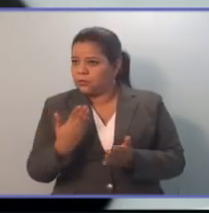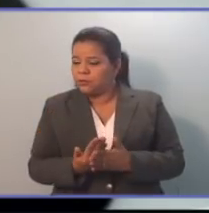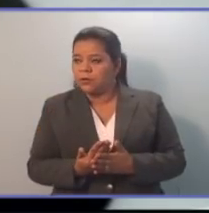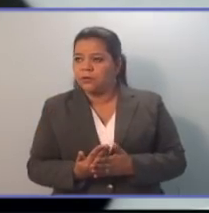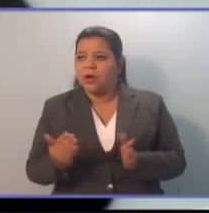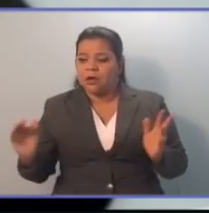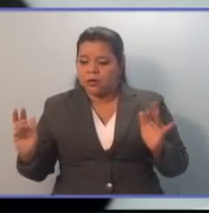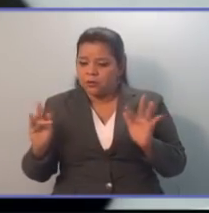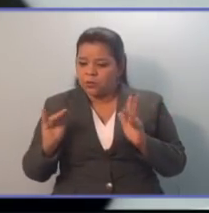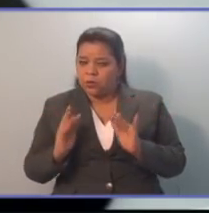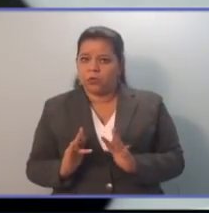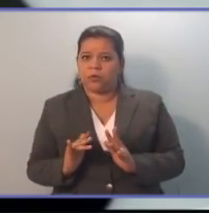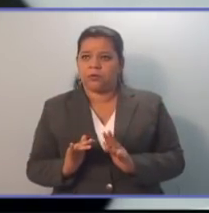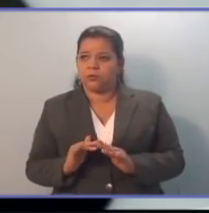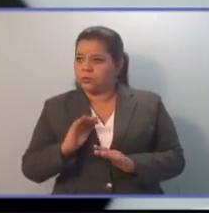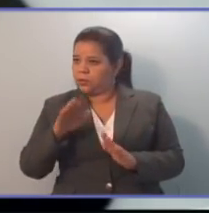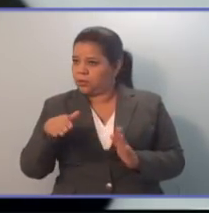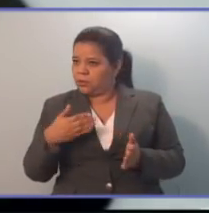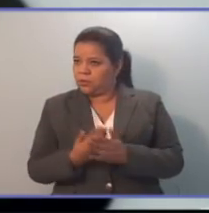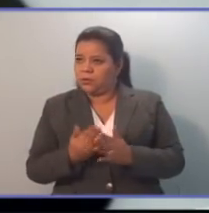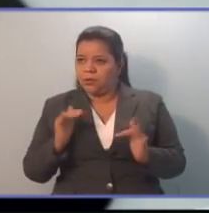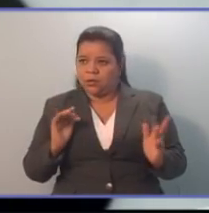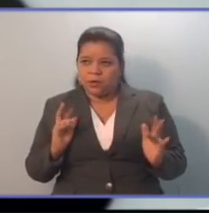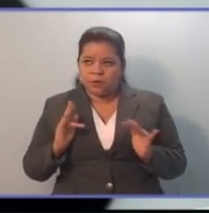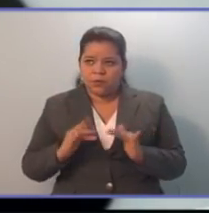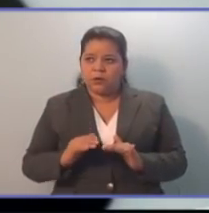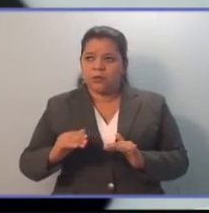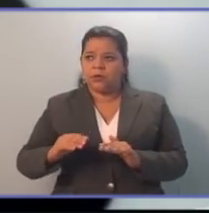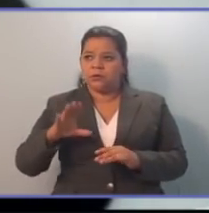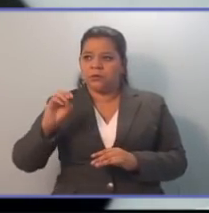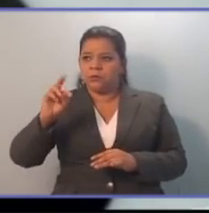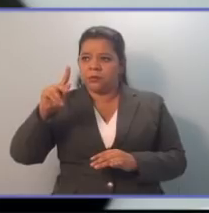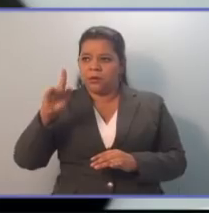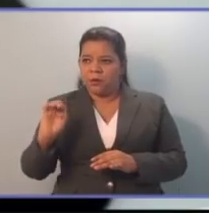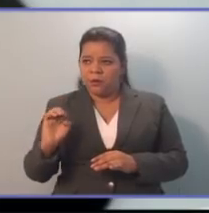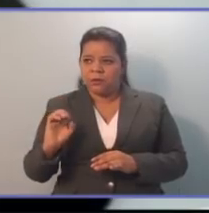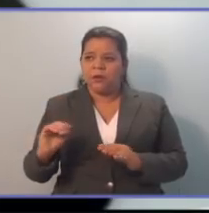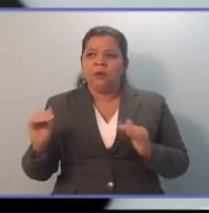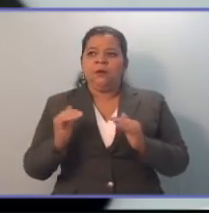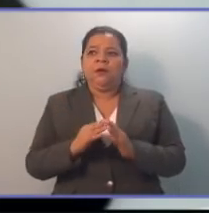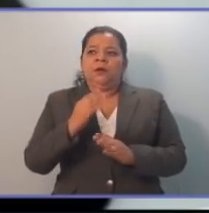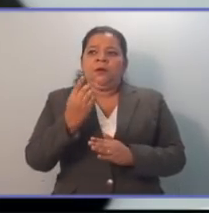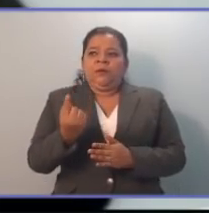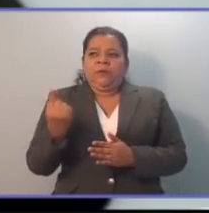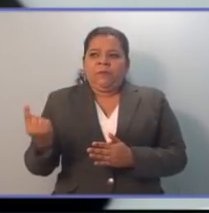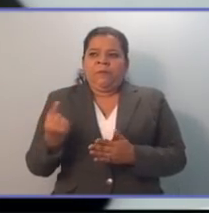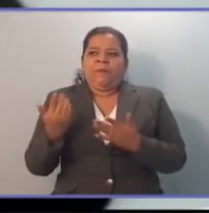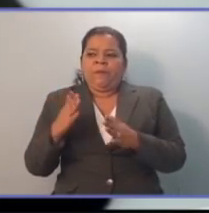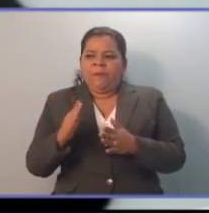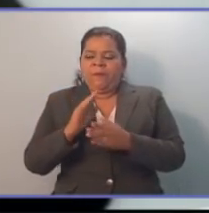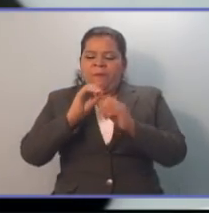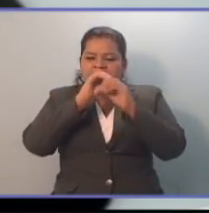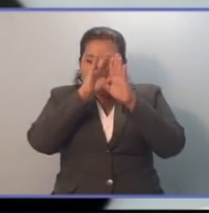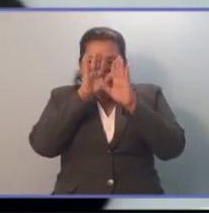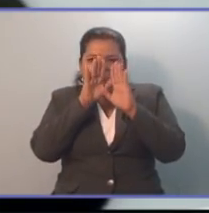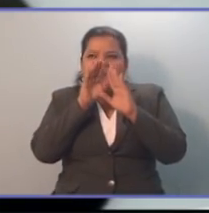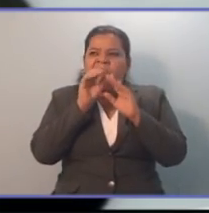desarrollo de las sesiones de Corte Plena hacia la población, por cuestiones de